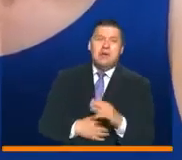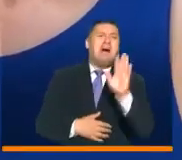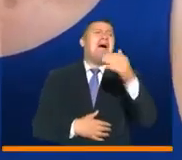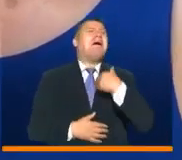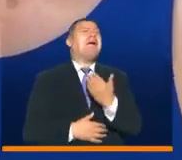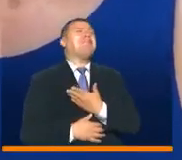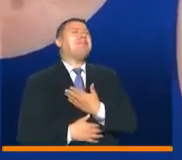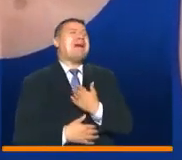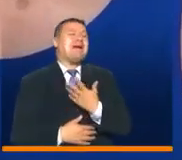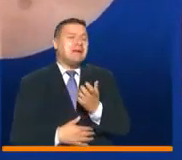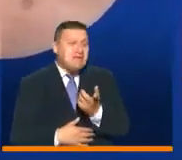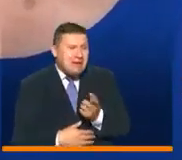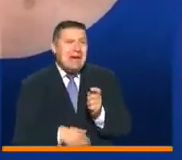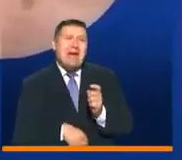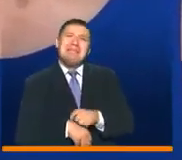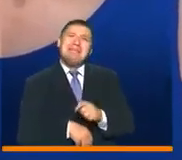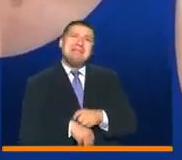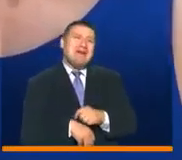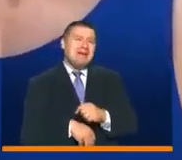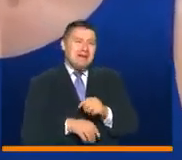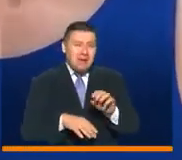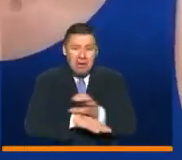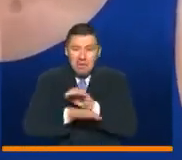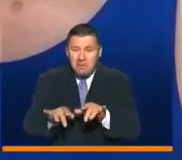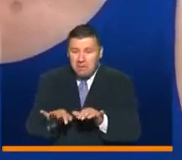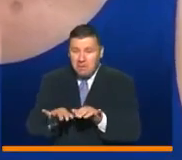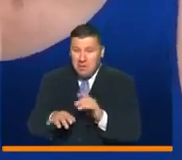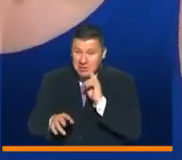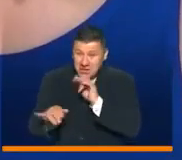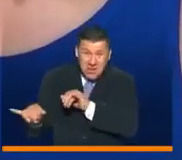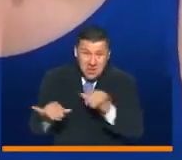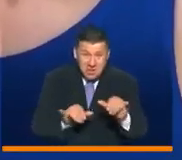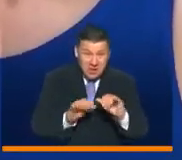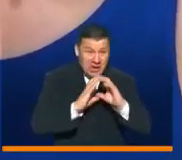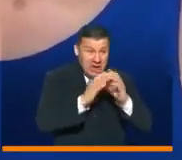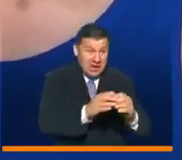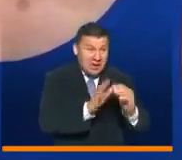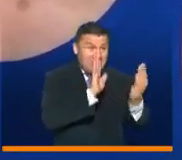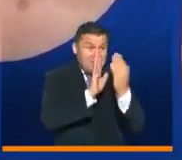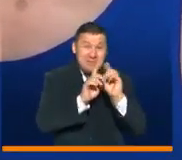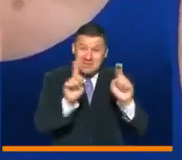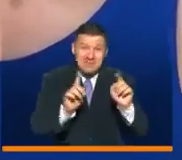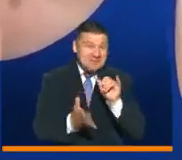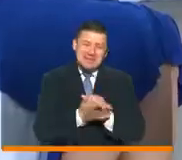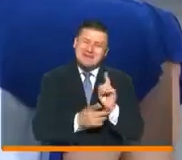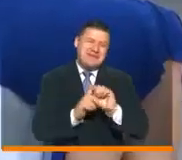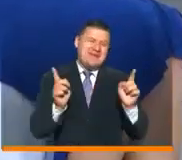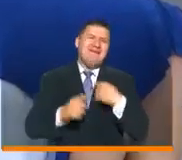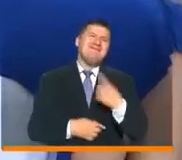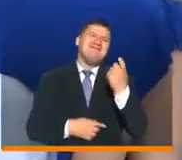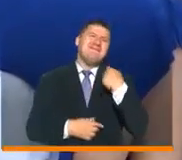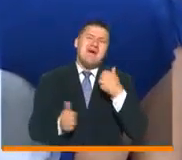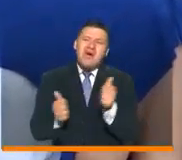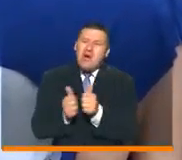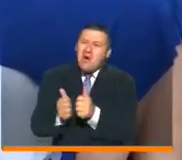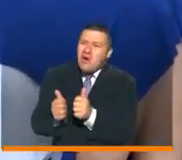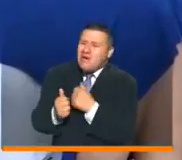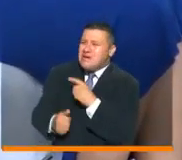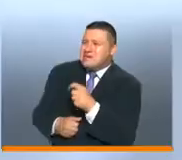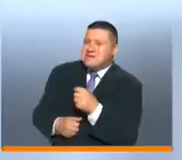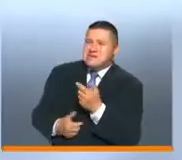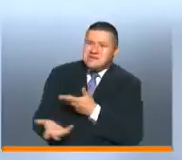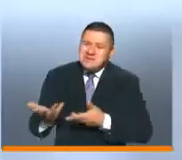mami, el tiempo que paso frente a un computador no es lo mismo, las clases no son lo mismo, me hacen falta mis compañeros, me hace